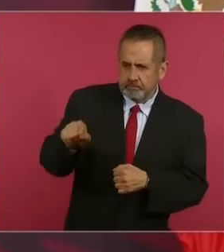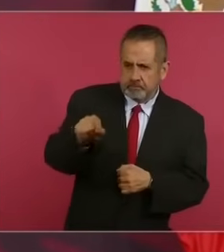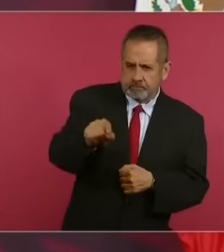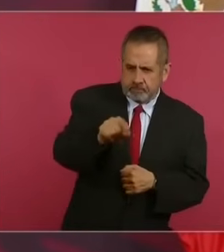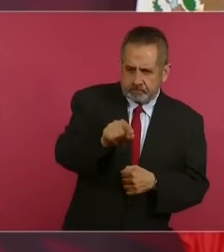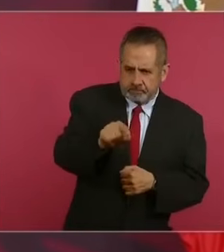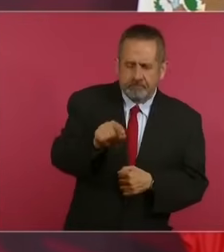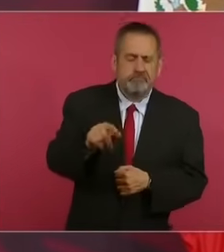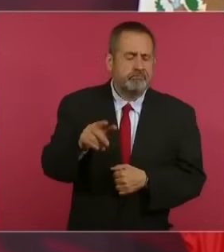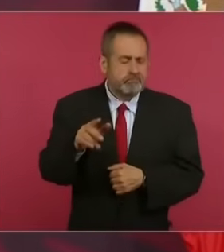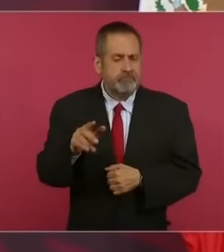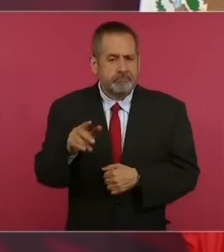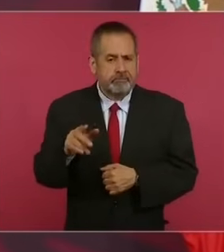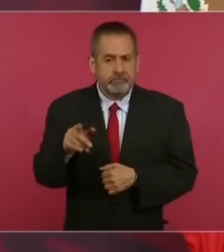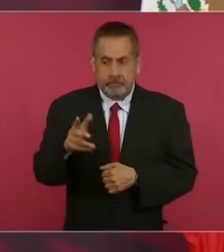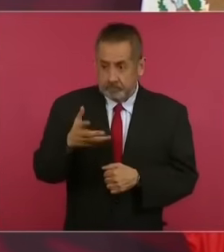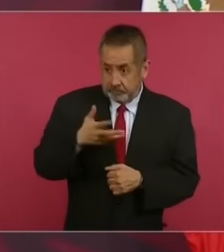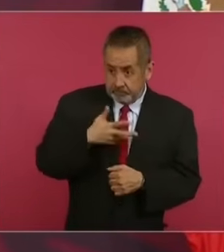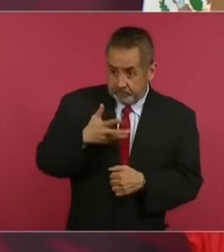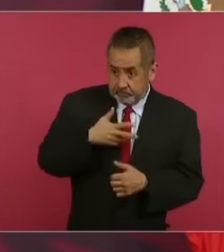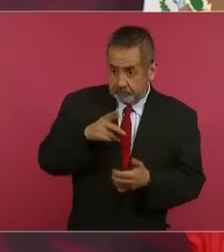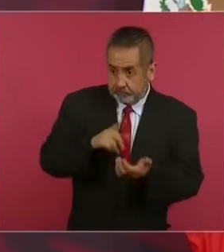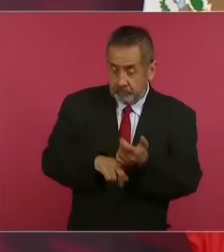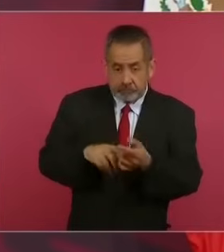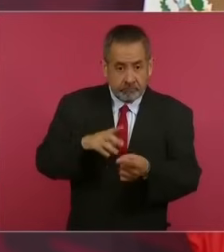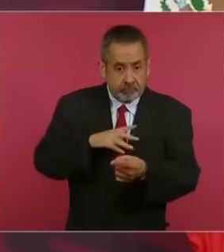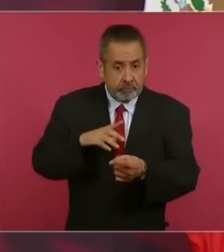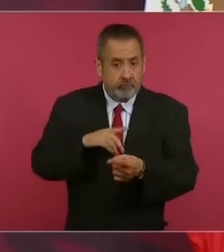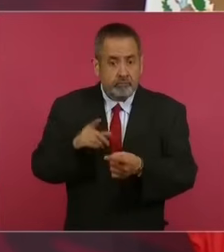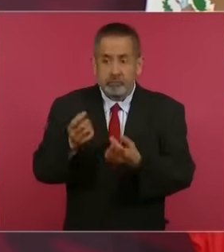turísticas cuentan